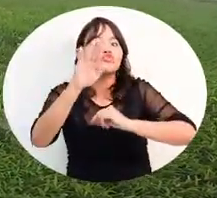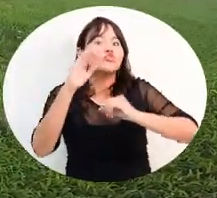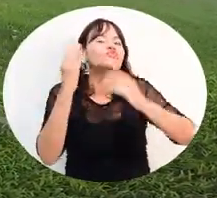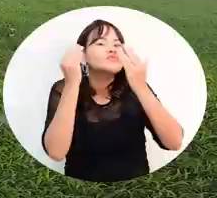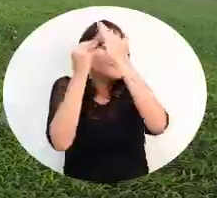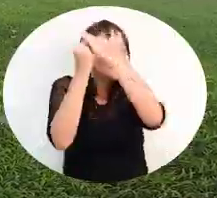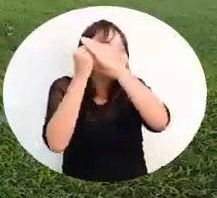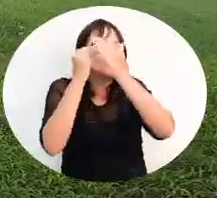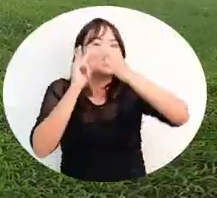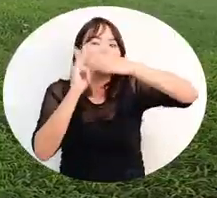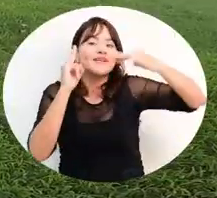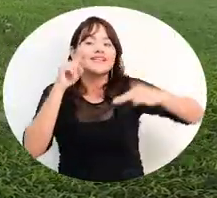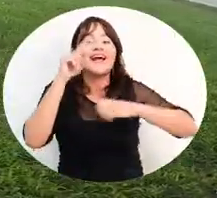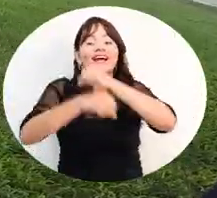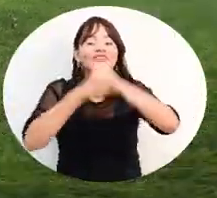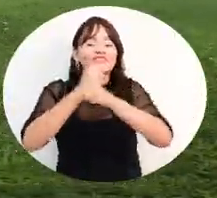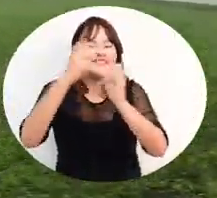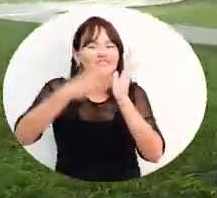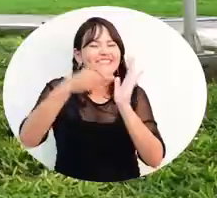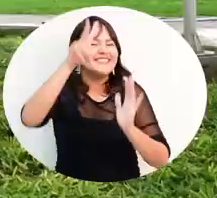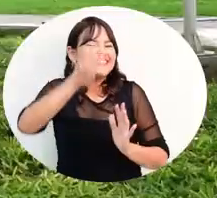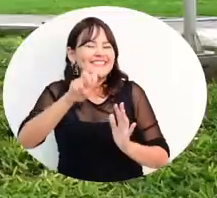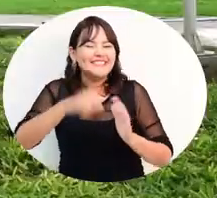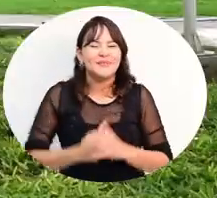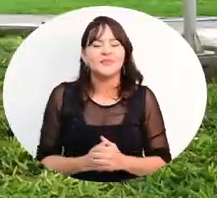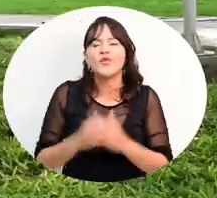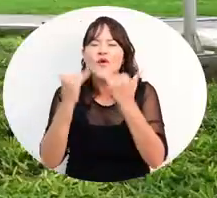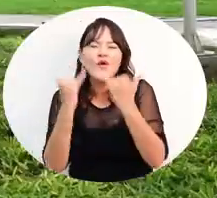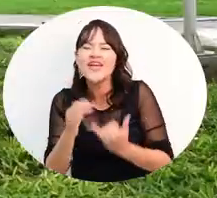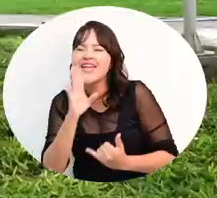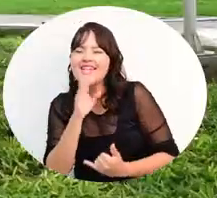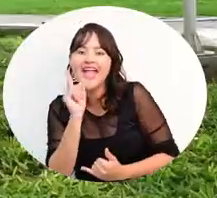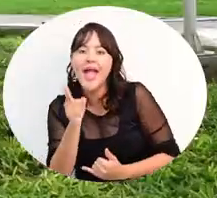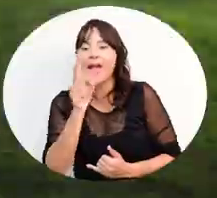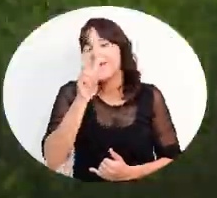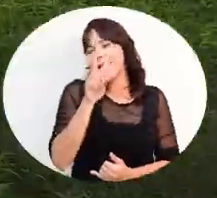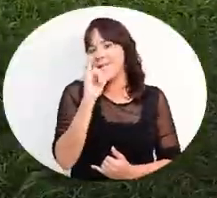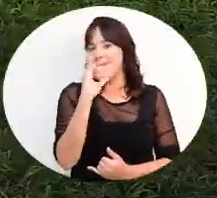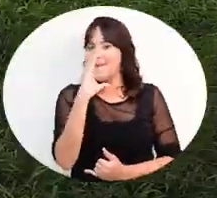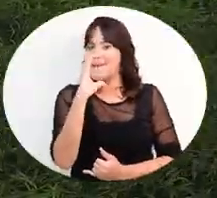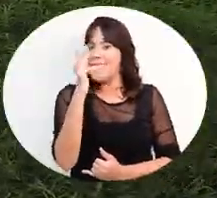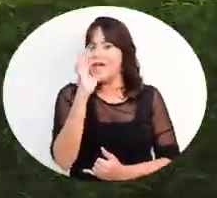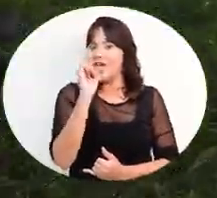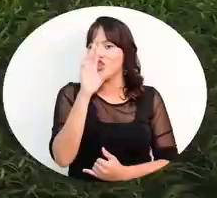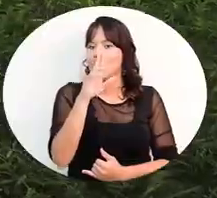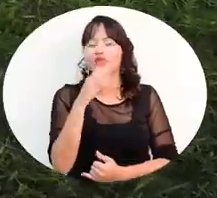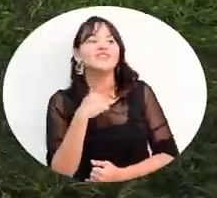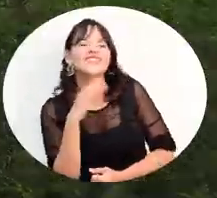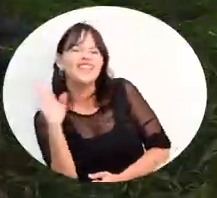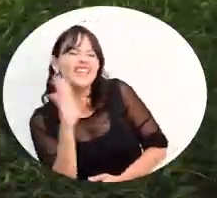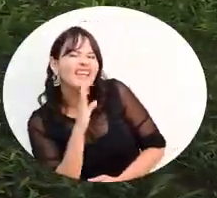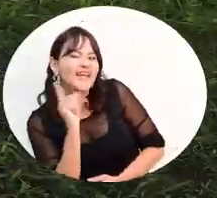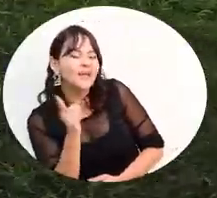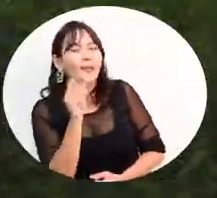Pro 2017. Hoy estamos con... ¡Víctor! ¡Sí! ¡Hoy estamos con...